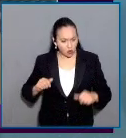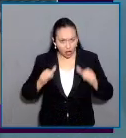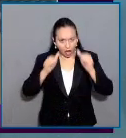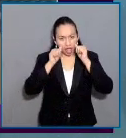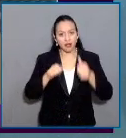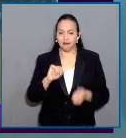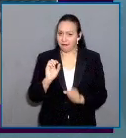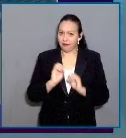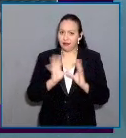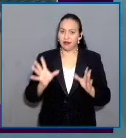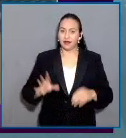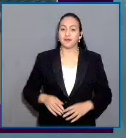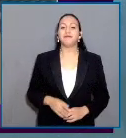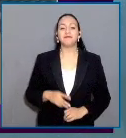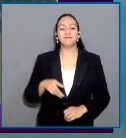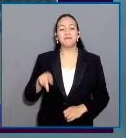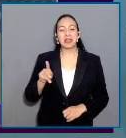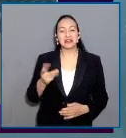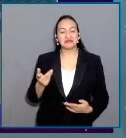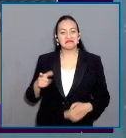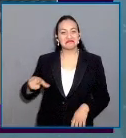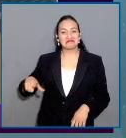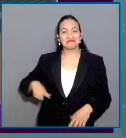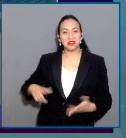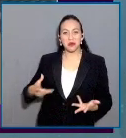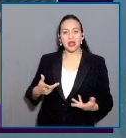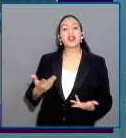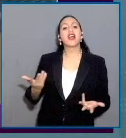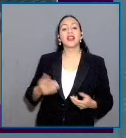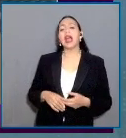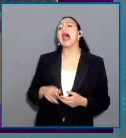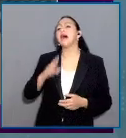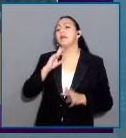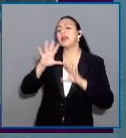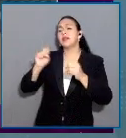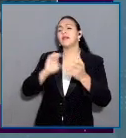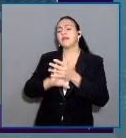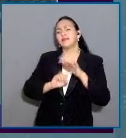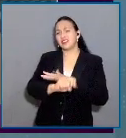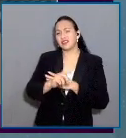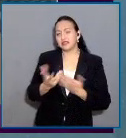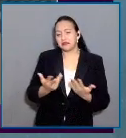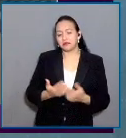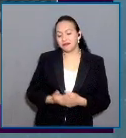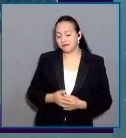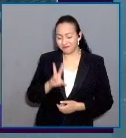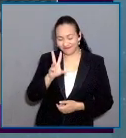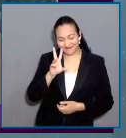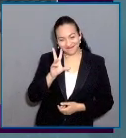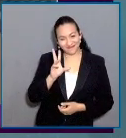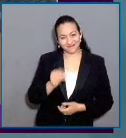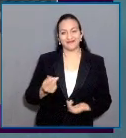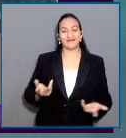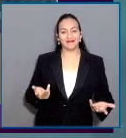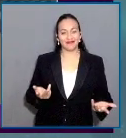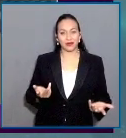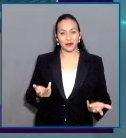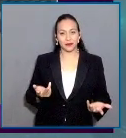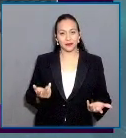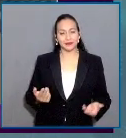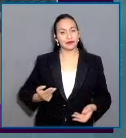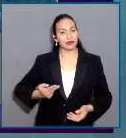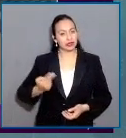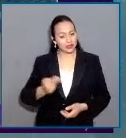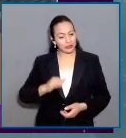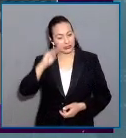Pero la respuesta no está en la prisión preventiva justificada. La respuesta está en otro lugar de carácter